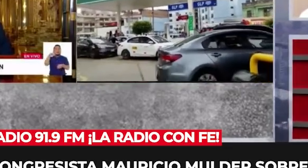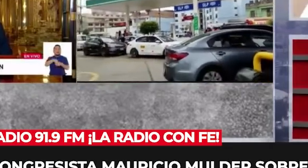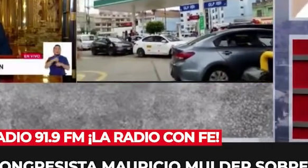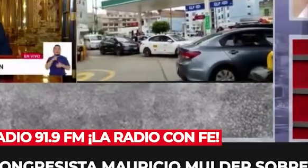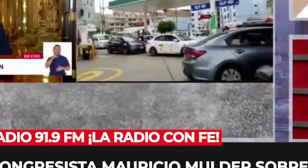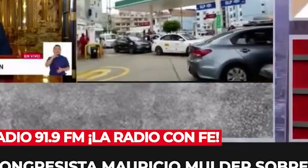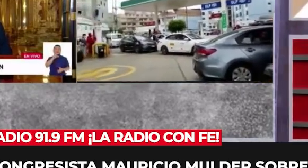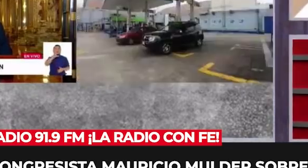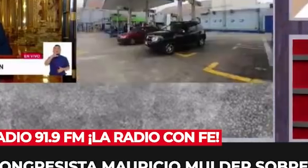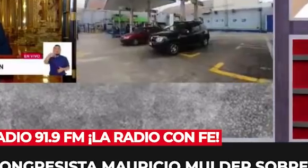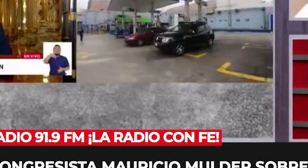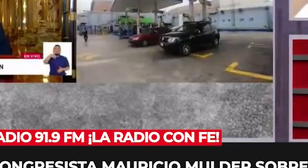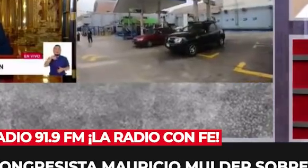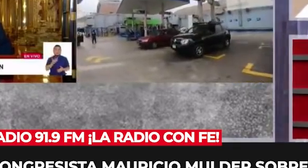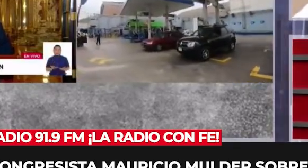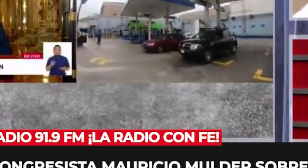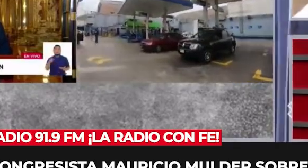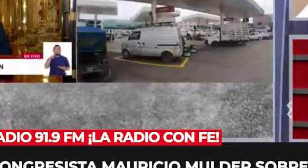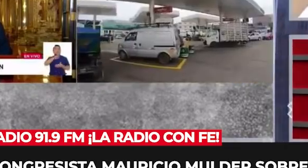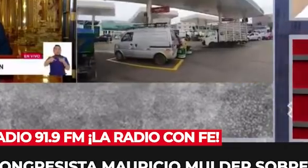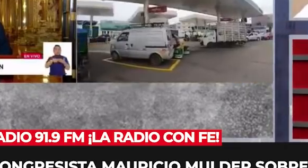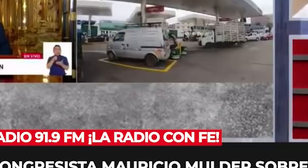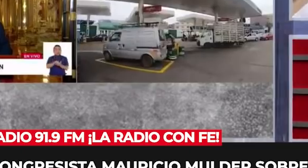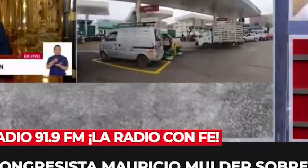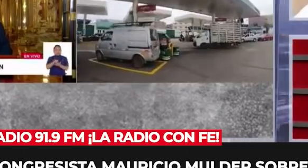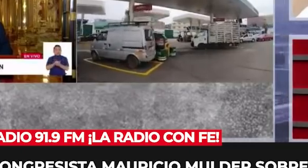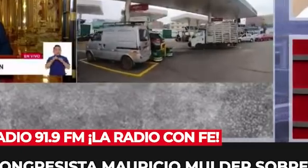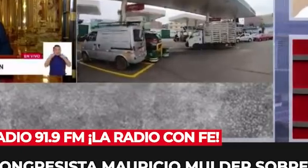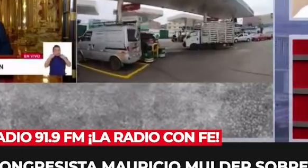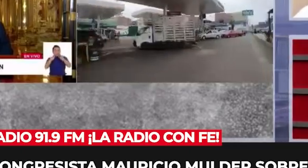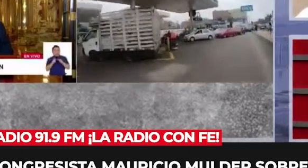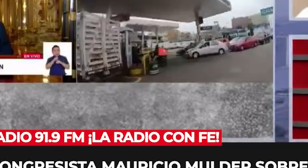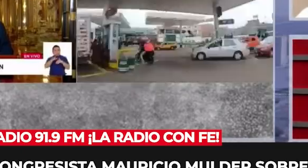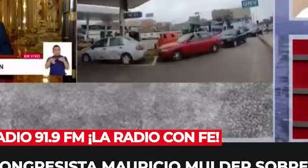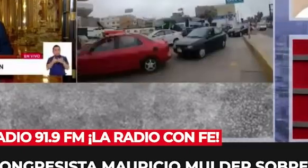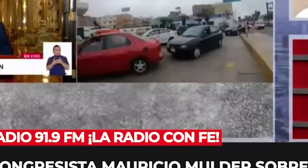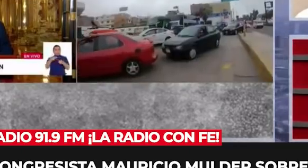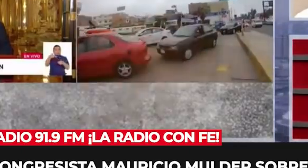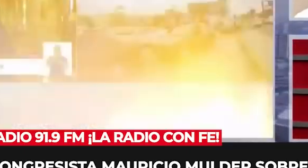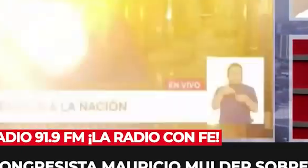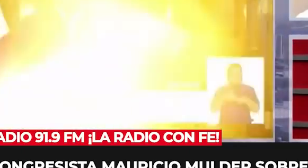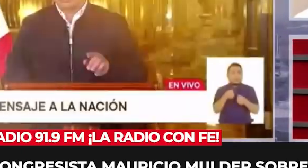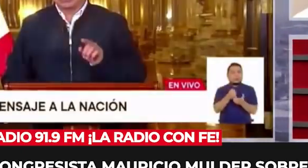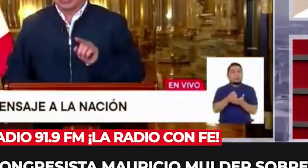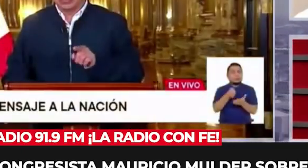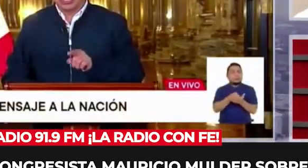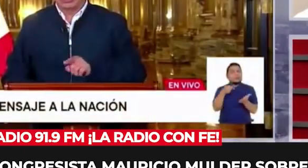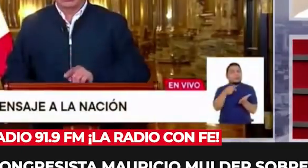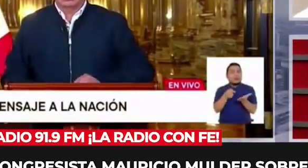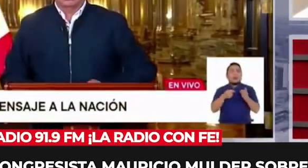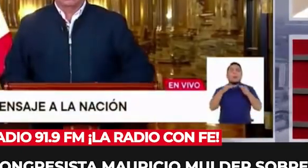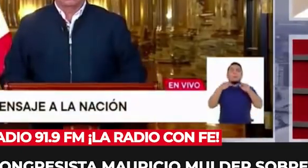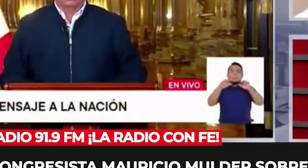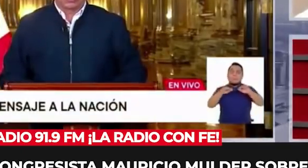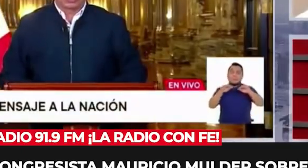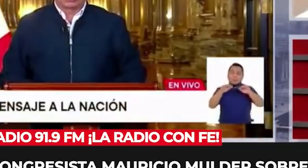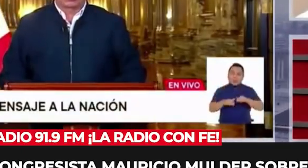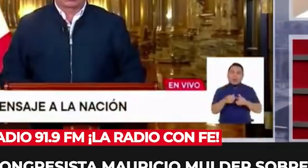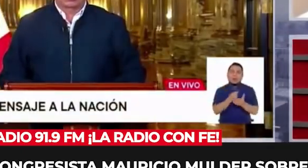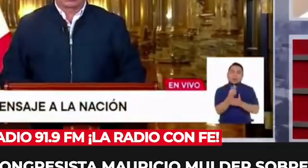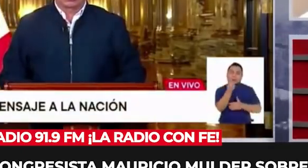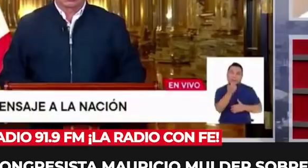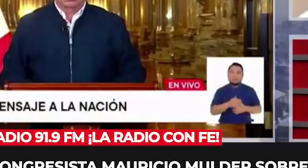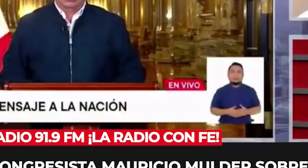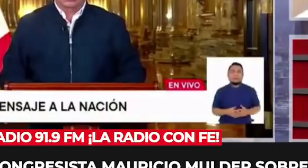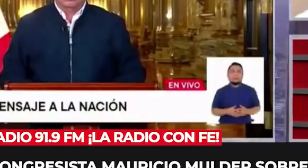mitad, pero igual tendrían que vacunar a 170 mil personas. ¿Ha mentido o no sabe aritmética el señor?